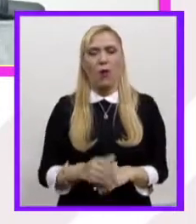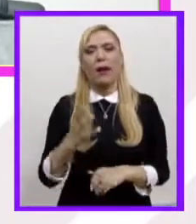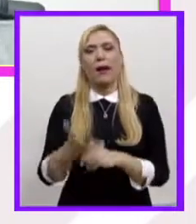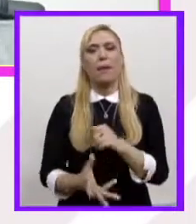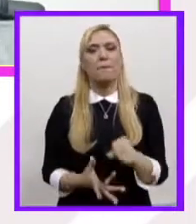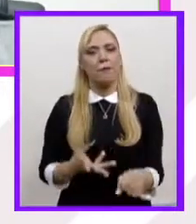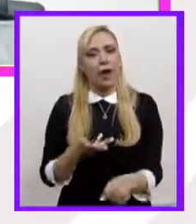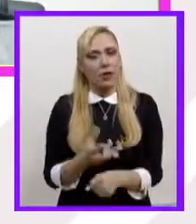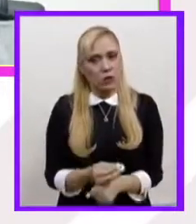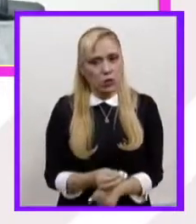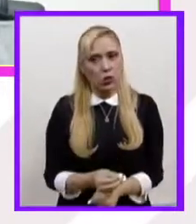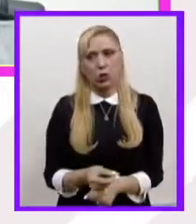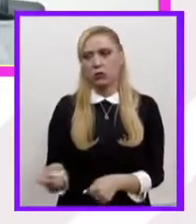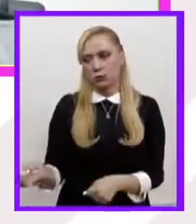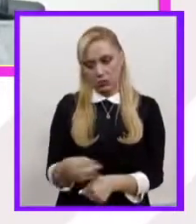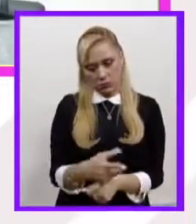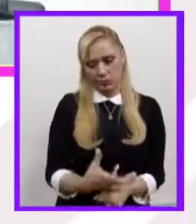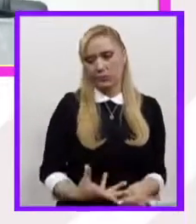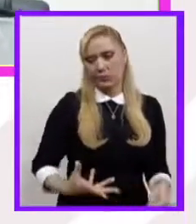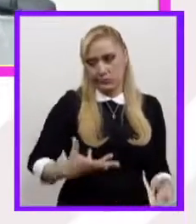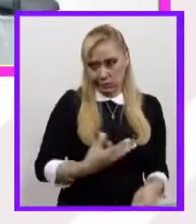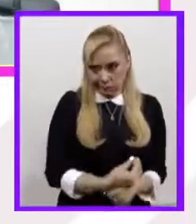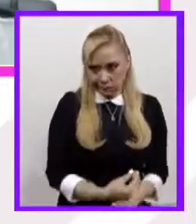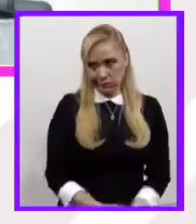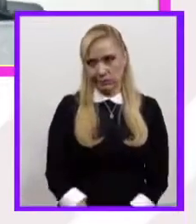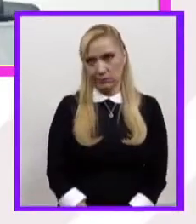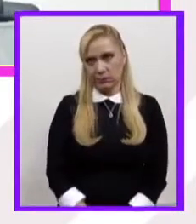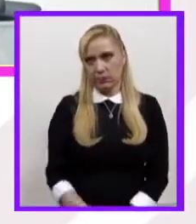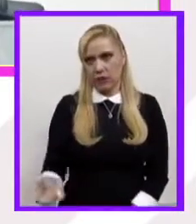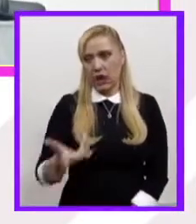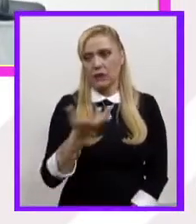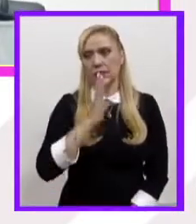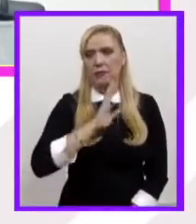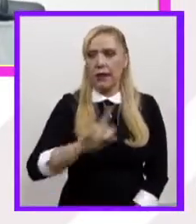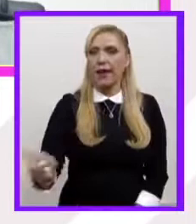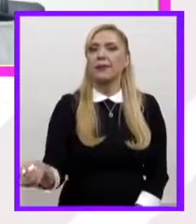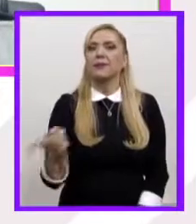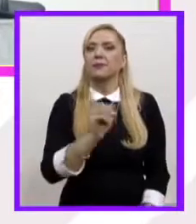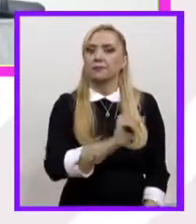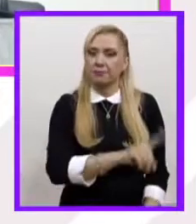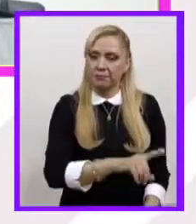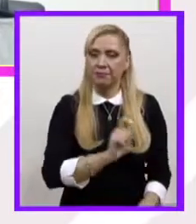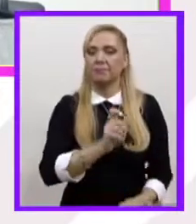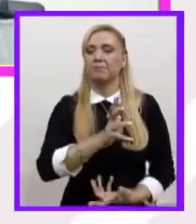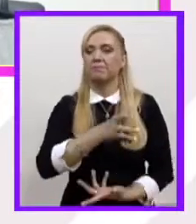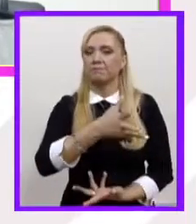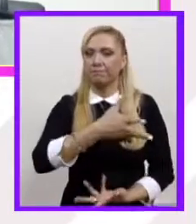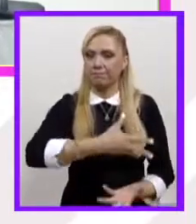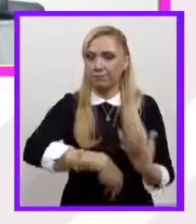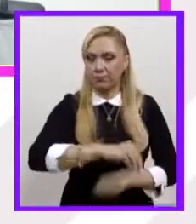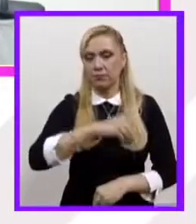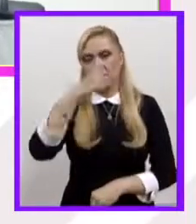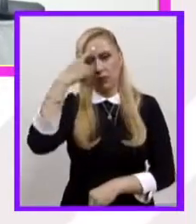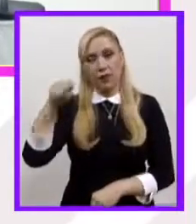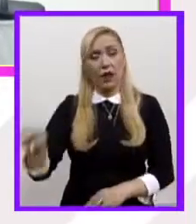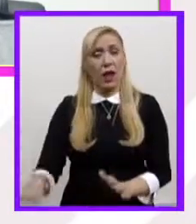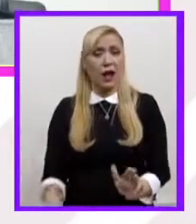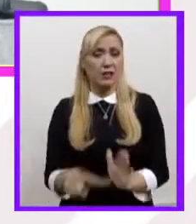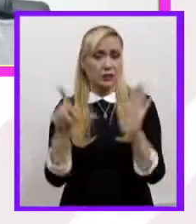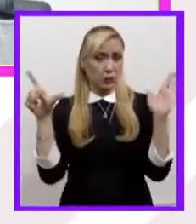del daño, con el trabajo en favor de la comunidad, inclusive con el trabajo en favor de la comunidad del sector vulnerado por el